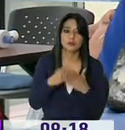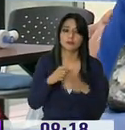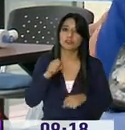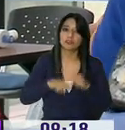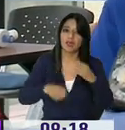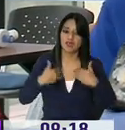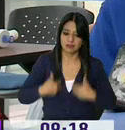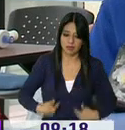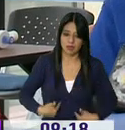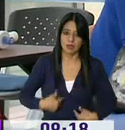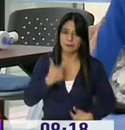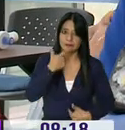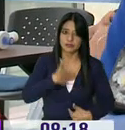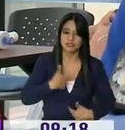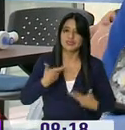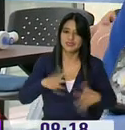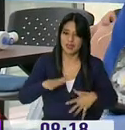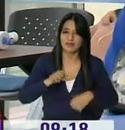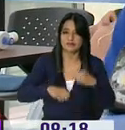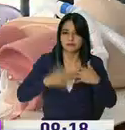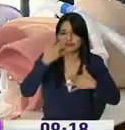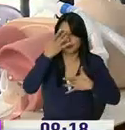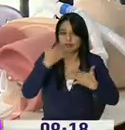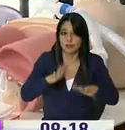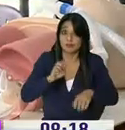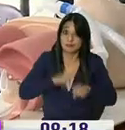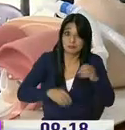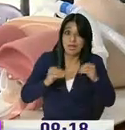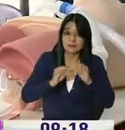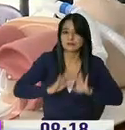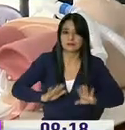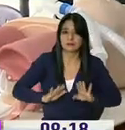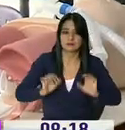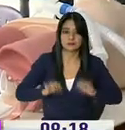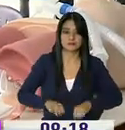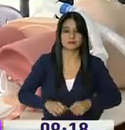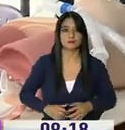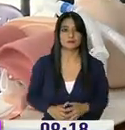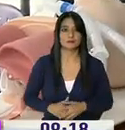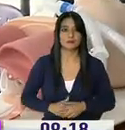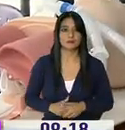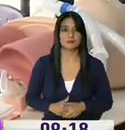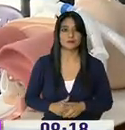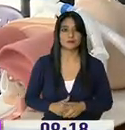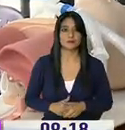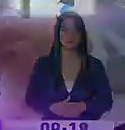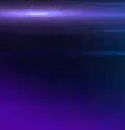daño del que el paciente ya tiene, ¿bien? Informó Patricia Aldaz.